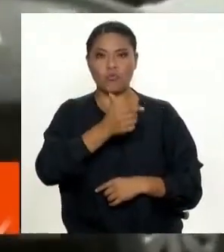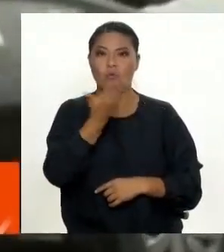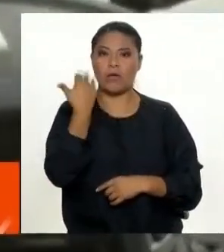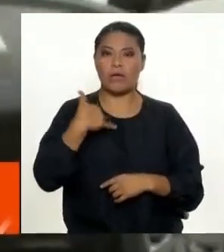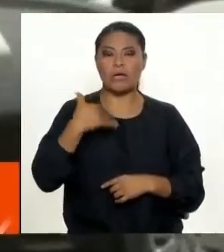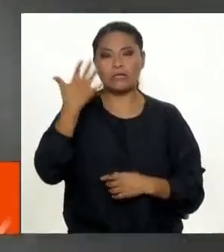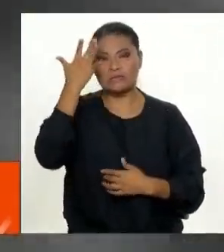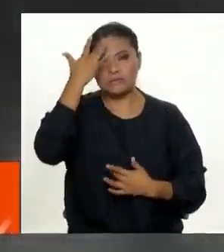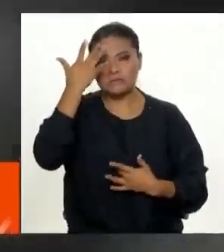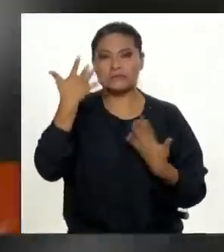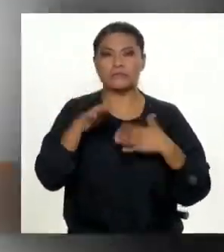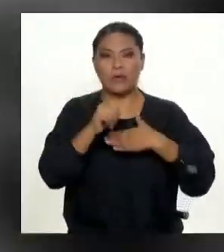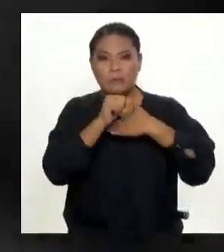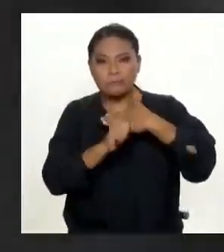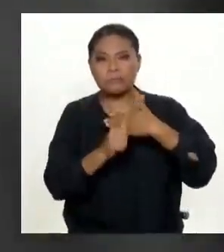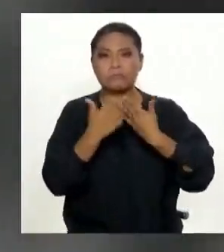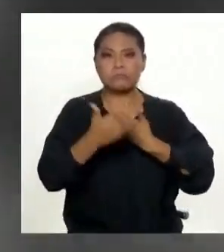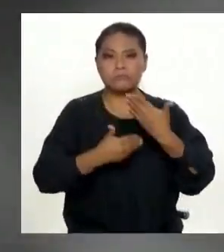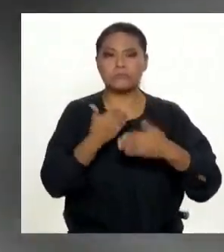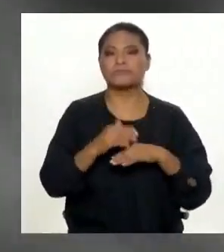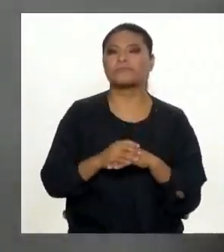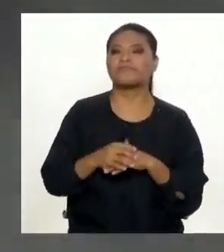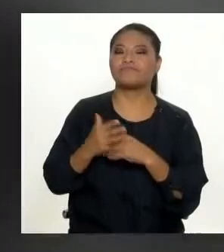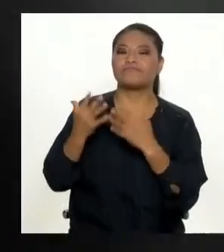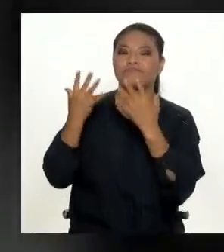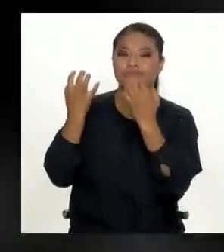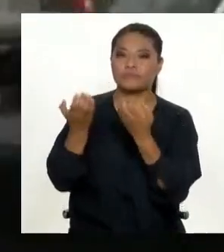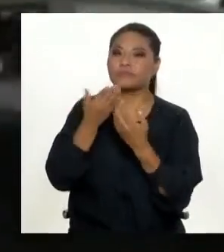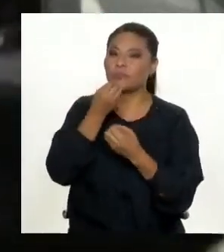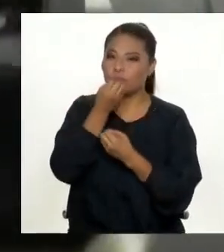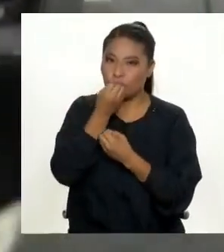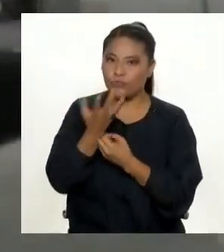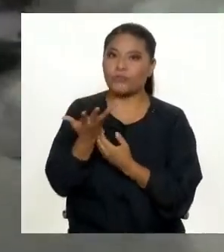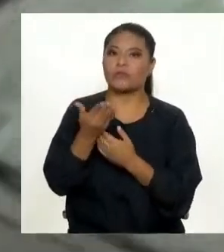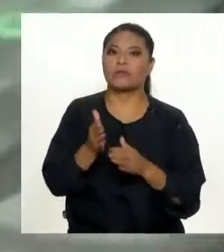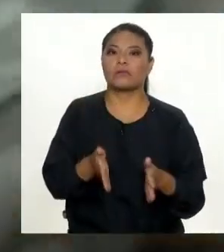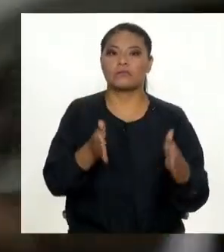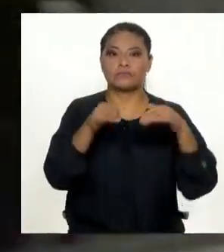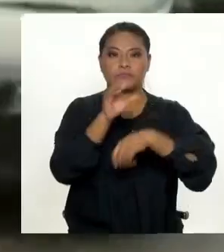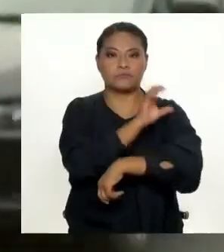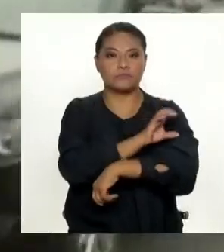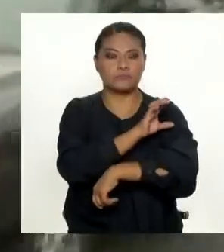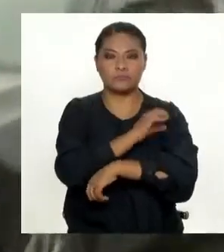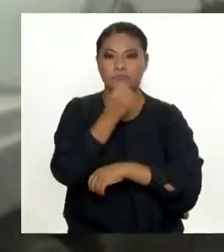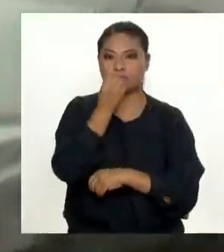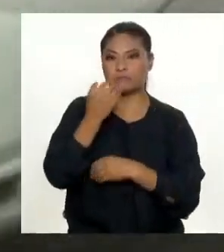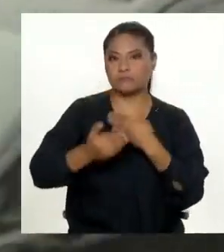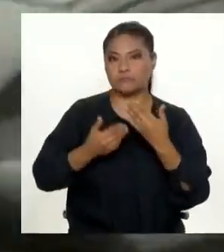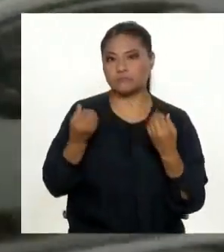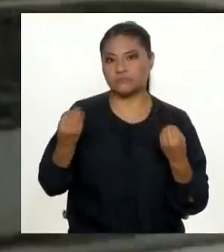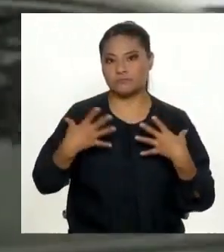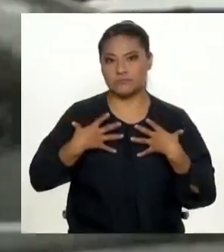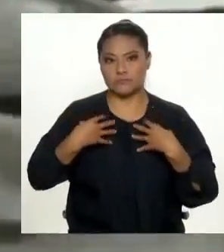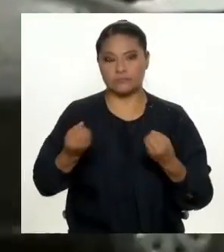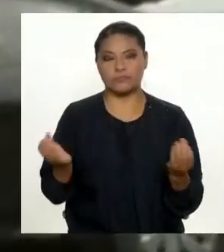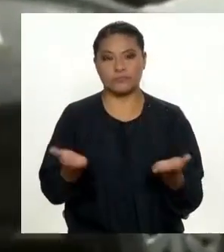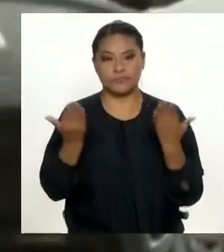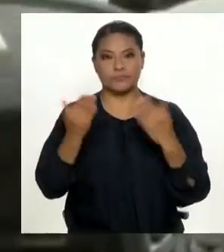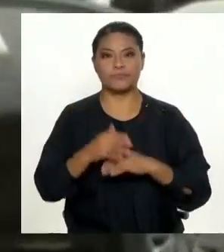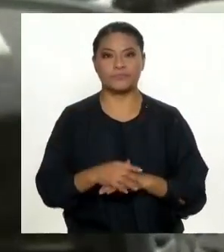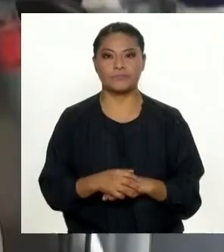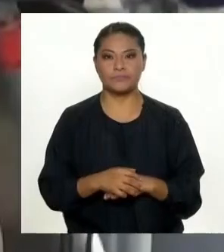hacemos desde aquí los votos para que todo llegue a buen puerto y la salud pueda ser prontamente